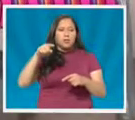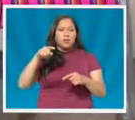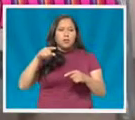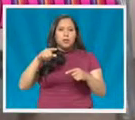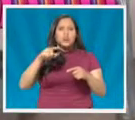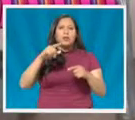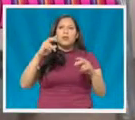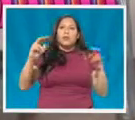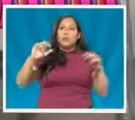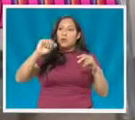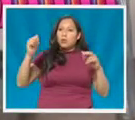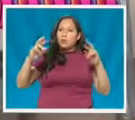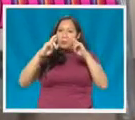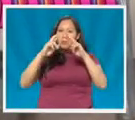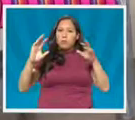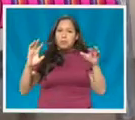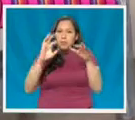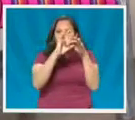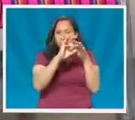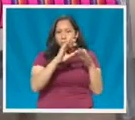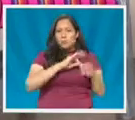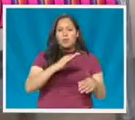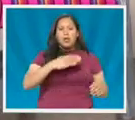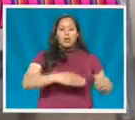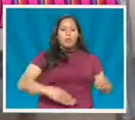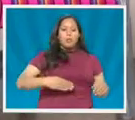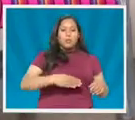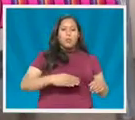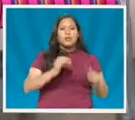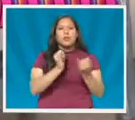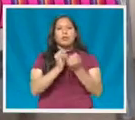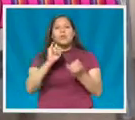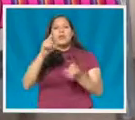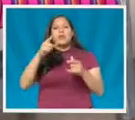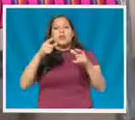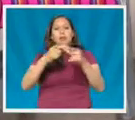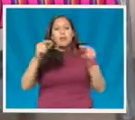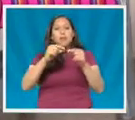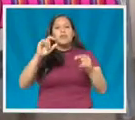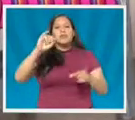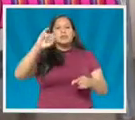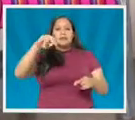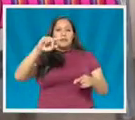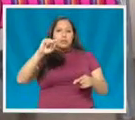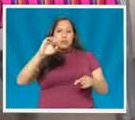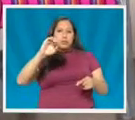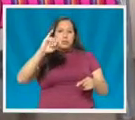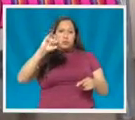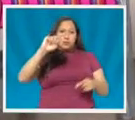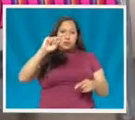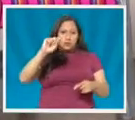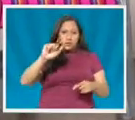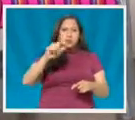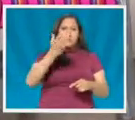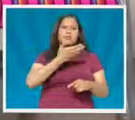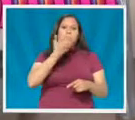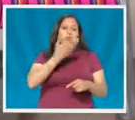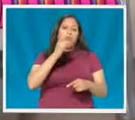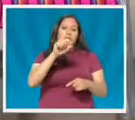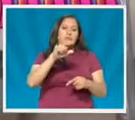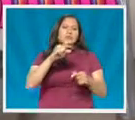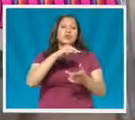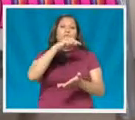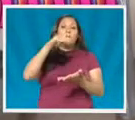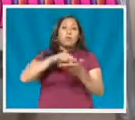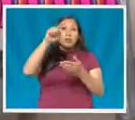conjuntamente con otra religión. Claro. Entonces puede ser budista y shintoísta, por ejemplo, en Japón, que es muy común. Estas dos cosas. En